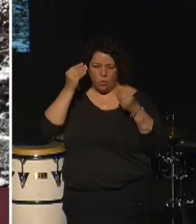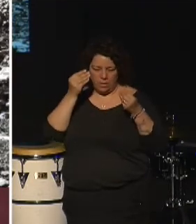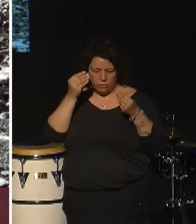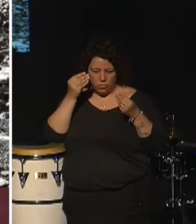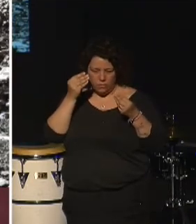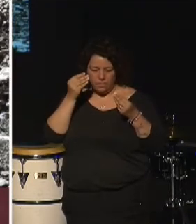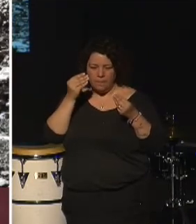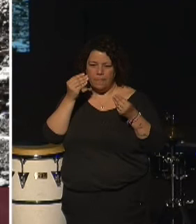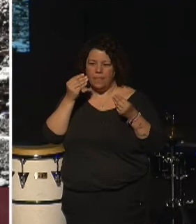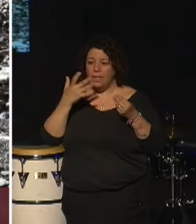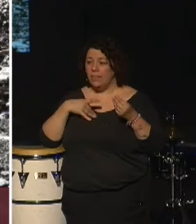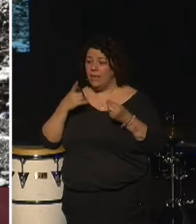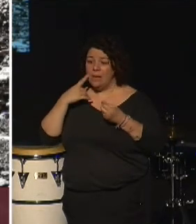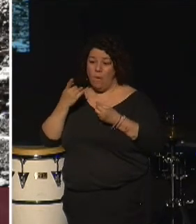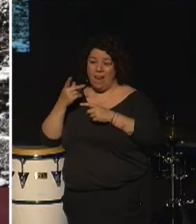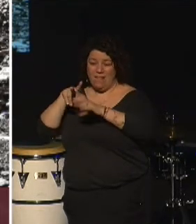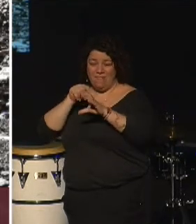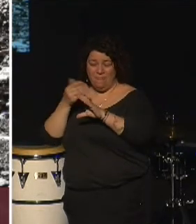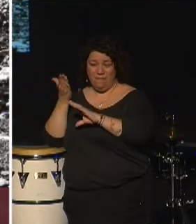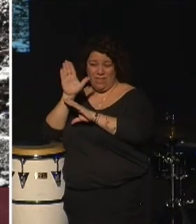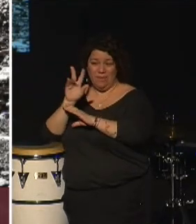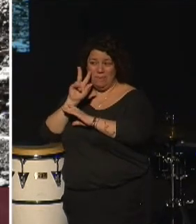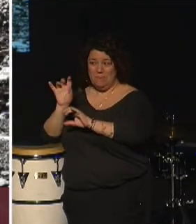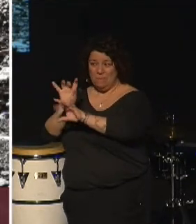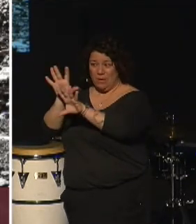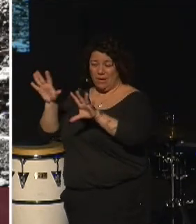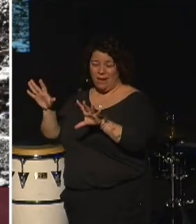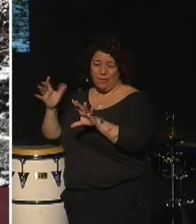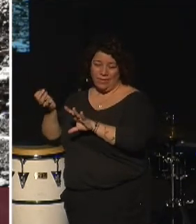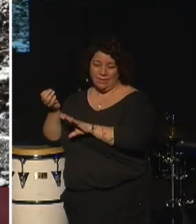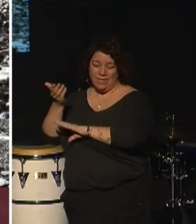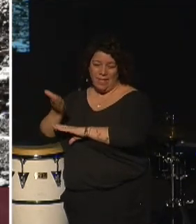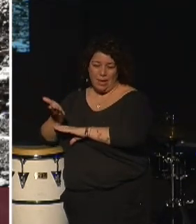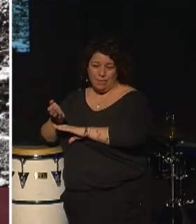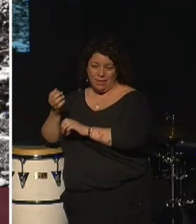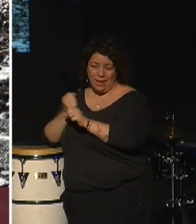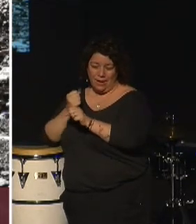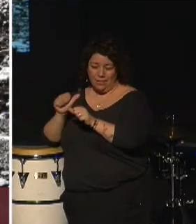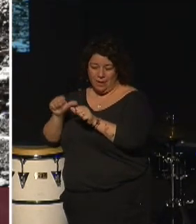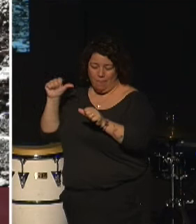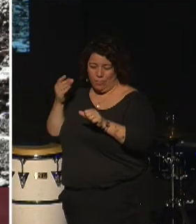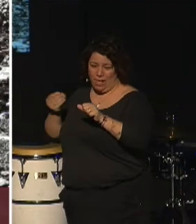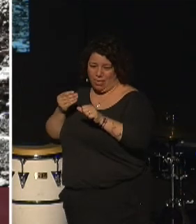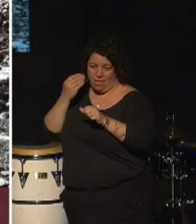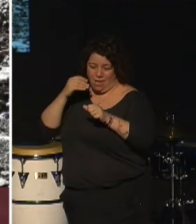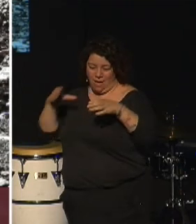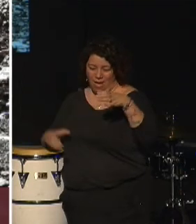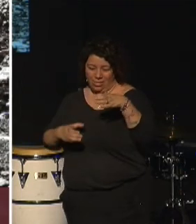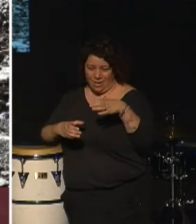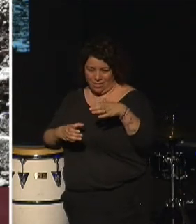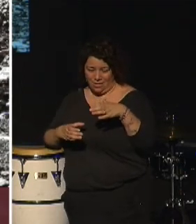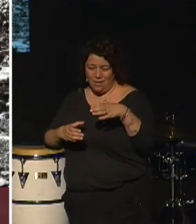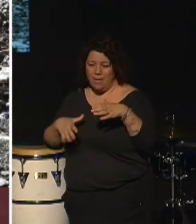que os ha enseñado Alberto, queda muy claro de lo importante que es todo el trabajo que allí se hace.